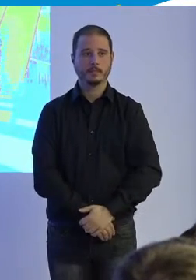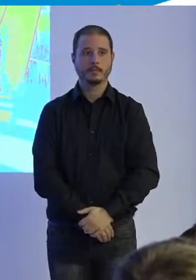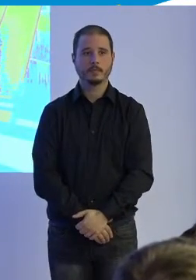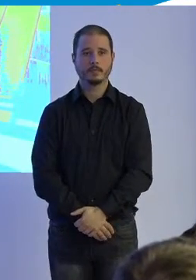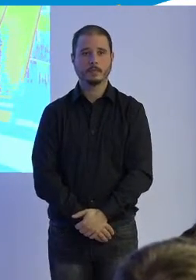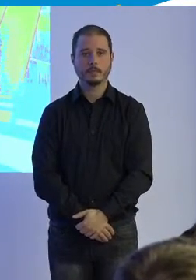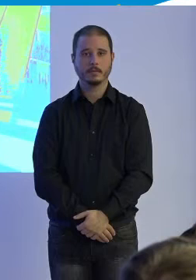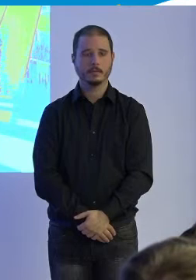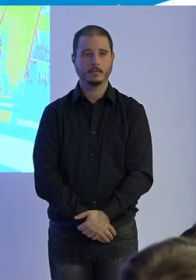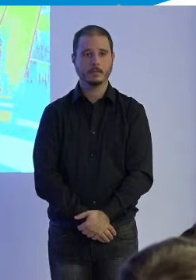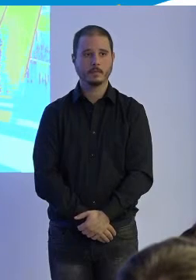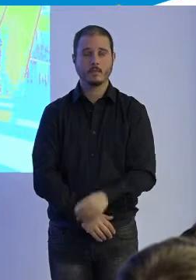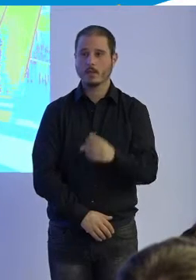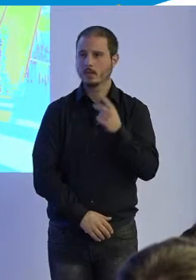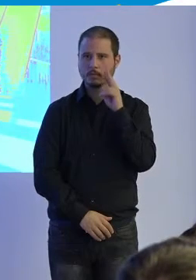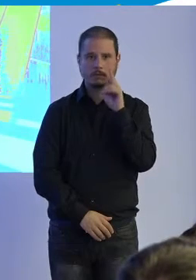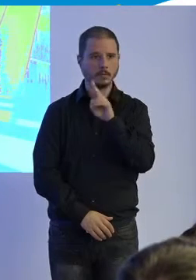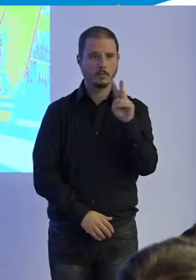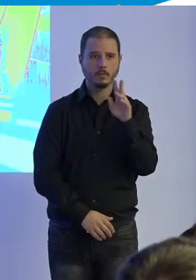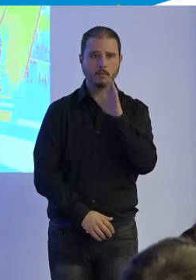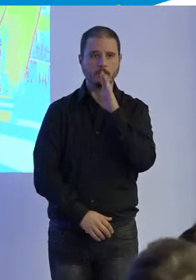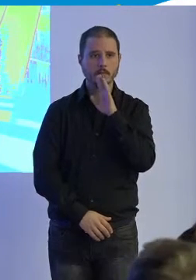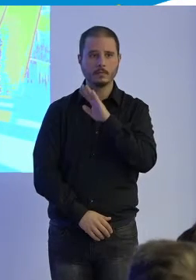Bueno, nosotros no son de mirar